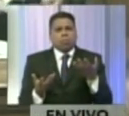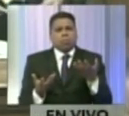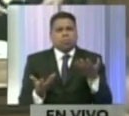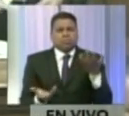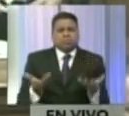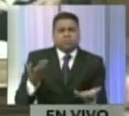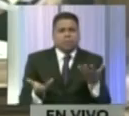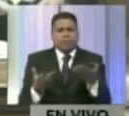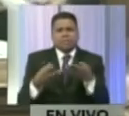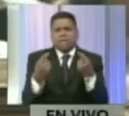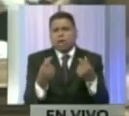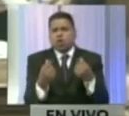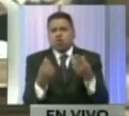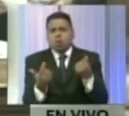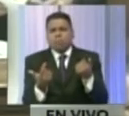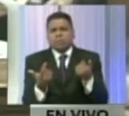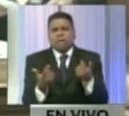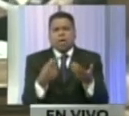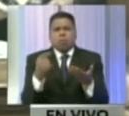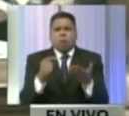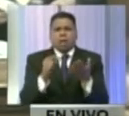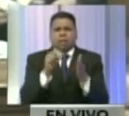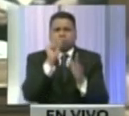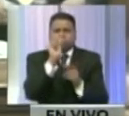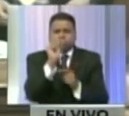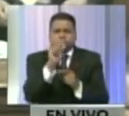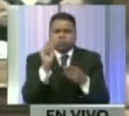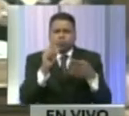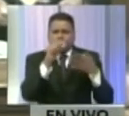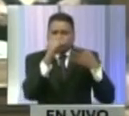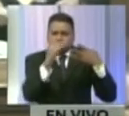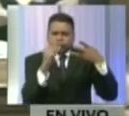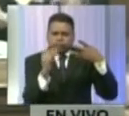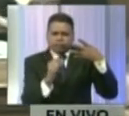las medidas puntuales en materia de